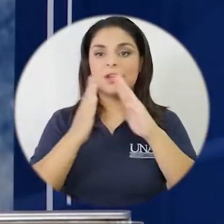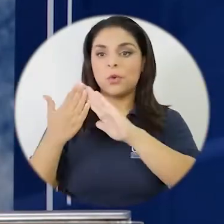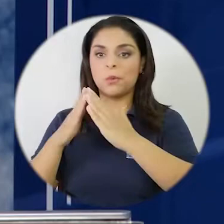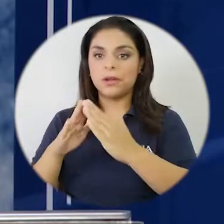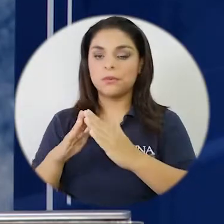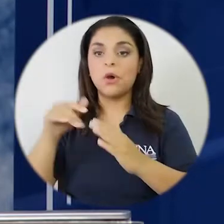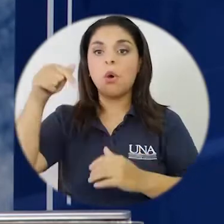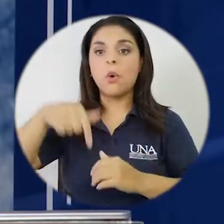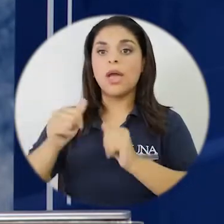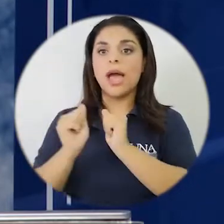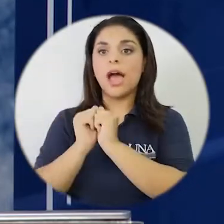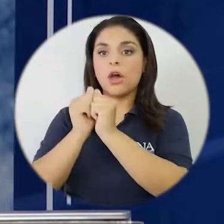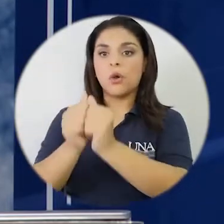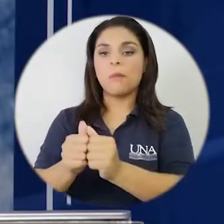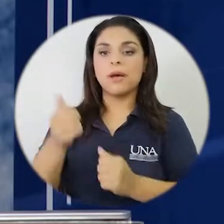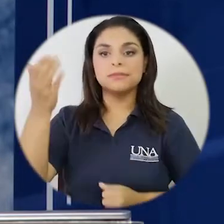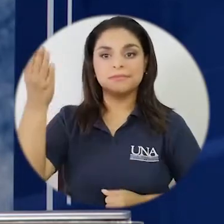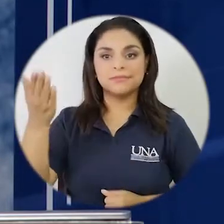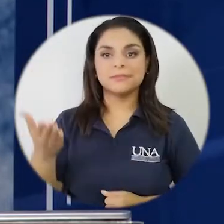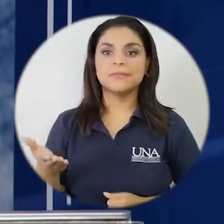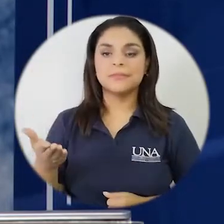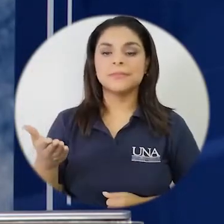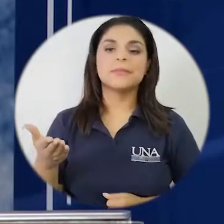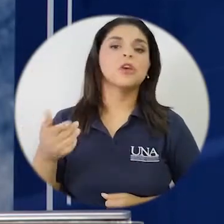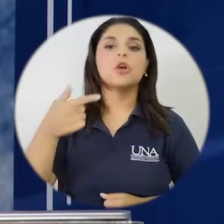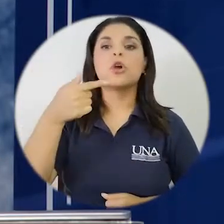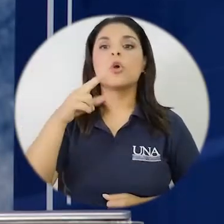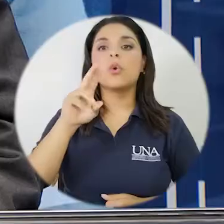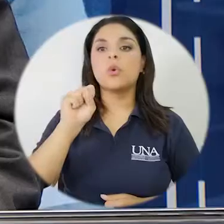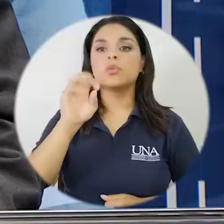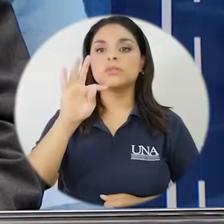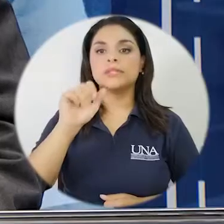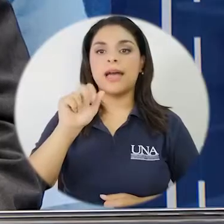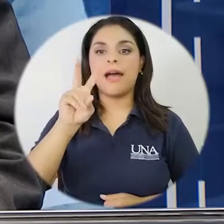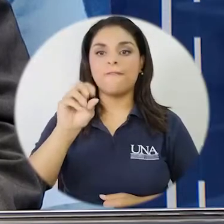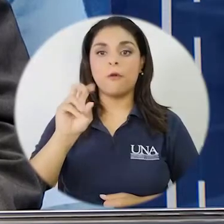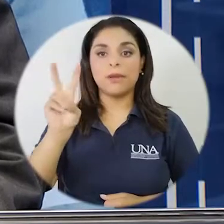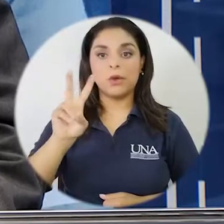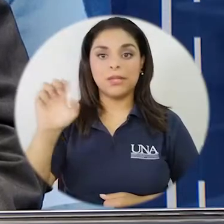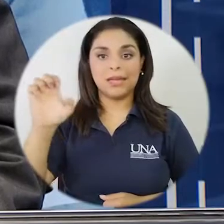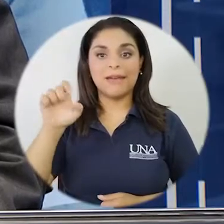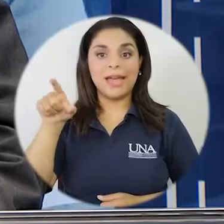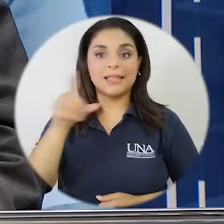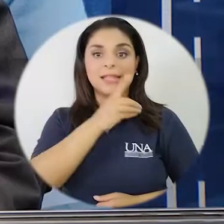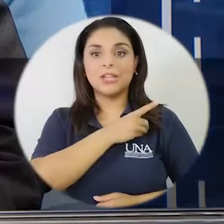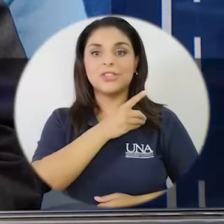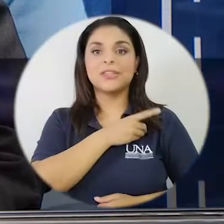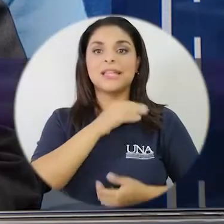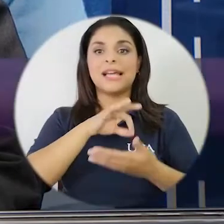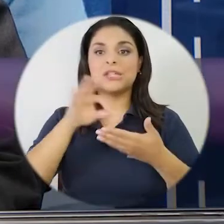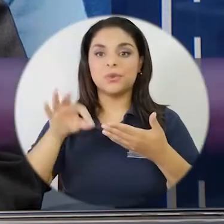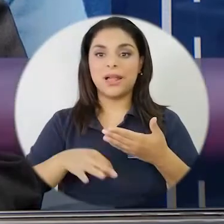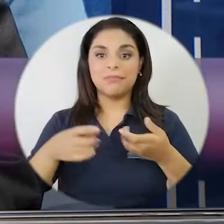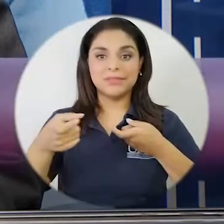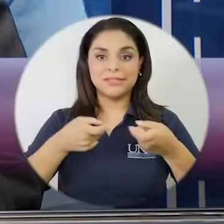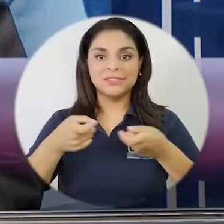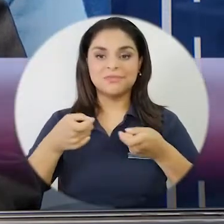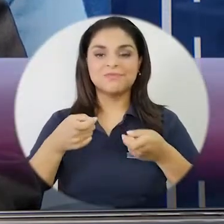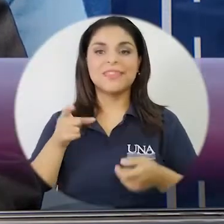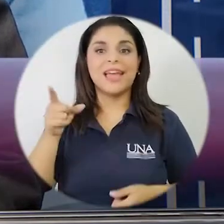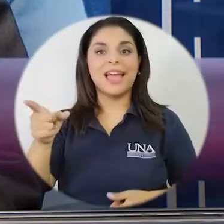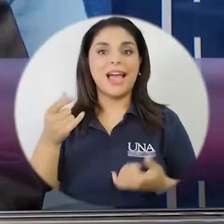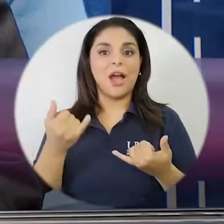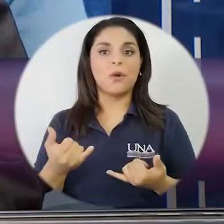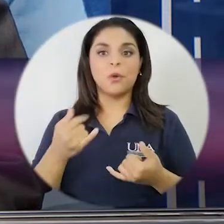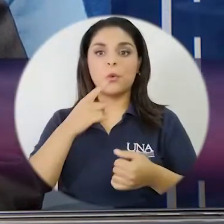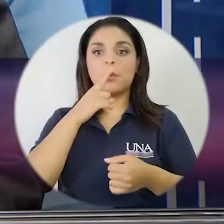Nos acompaña en esta oportunidad el MBA Gustavo Vallejo Esquivel, quien es el subdirector de la Escuela de Administración, que vale la